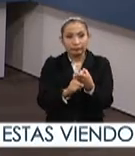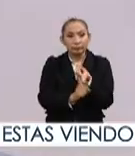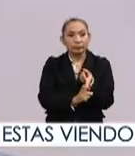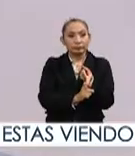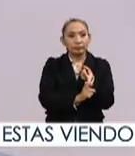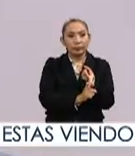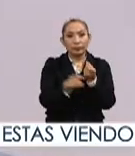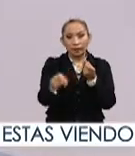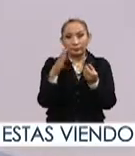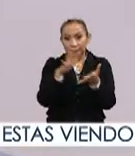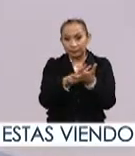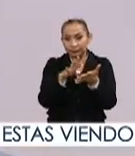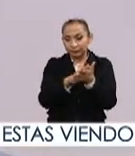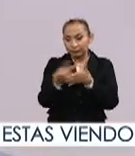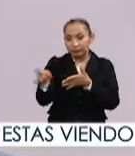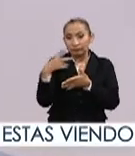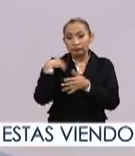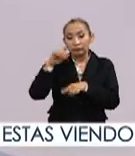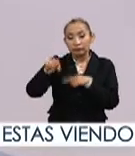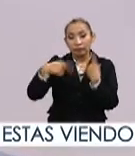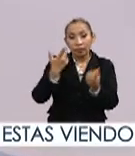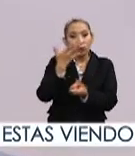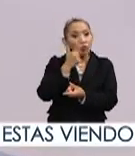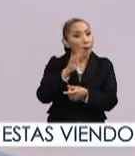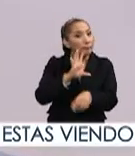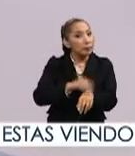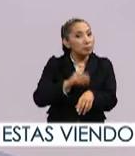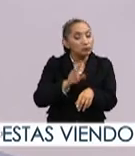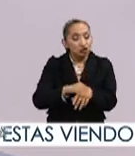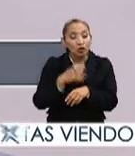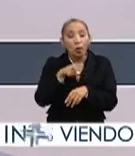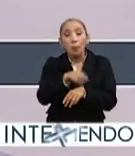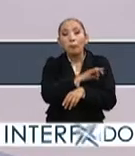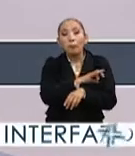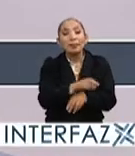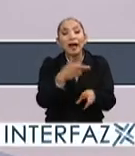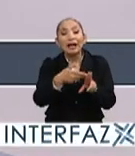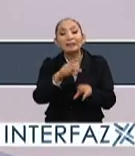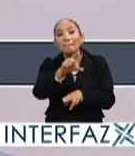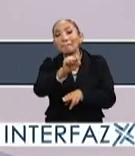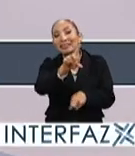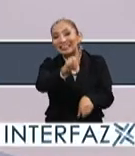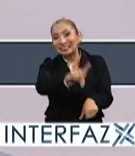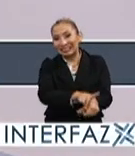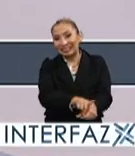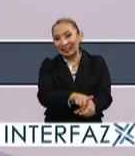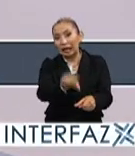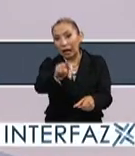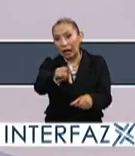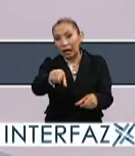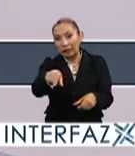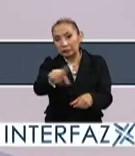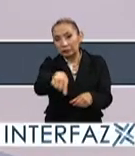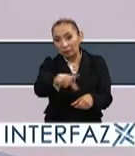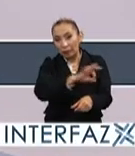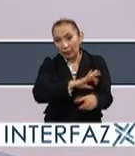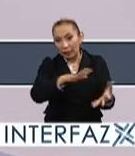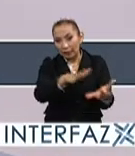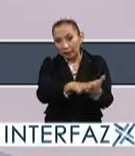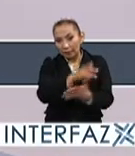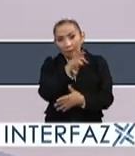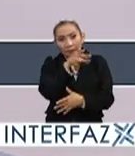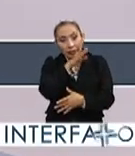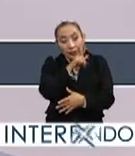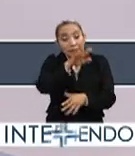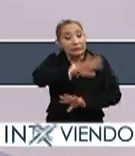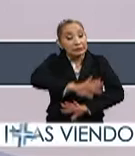son encarcelados por haber ingresado de manera ilegal, pueden solamente hasta 20 días estar en prisión.